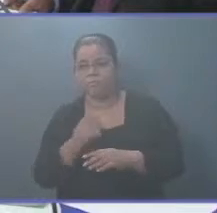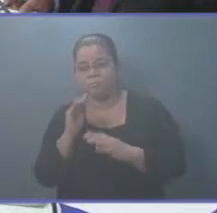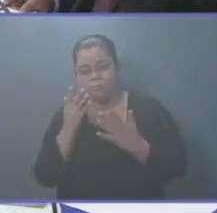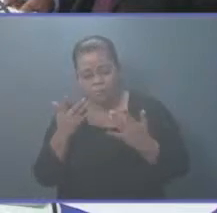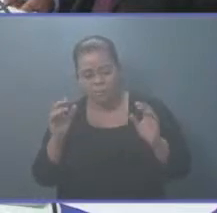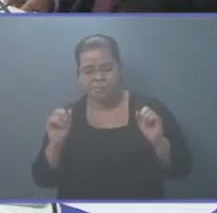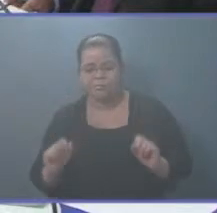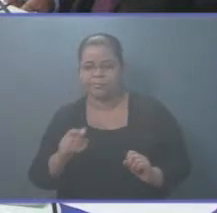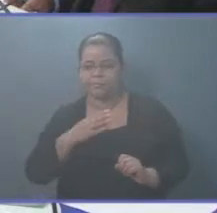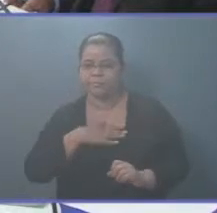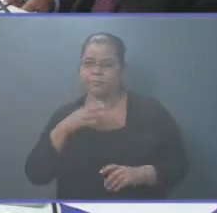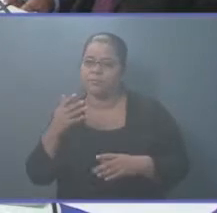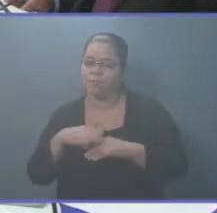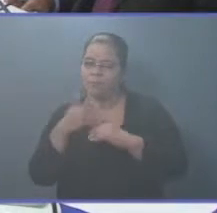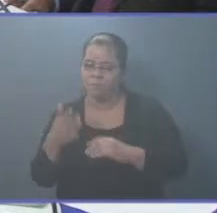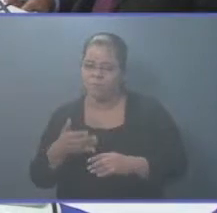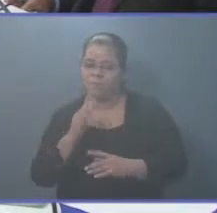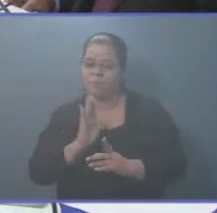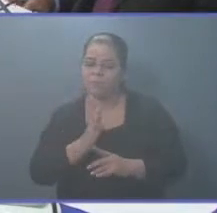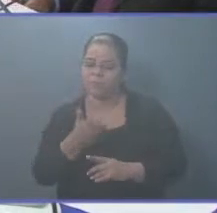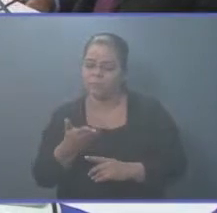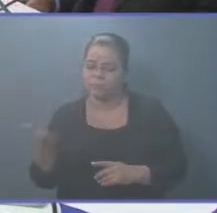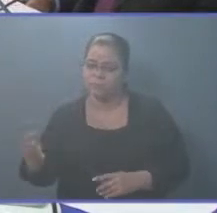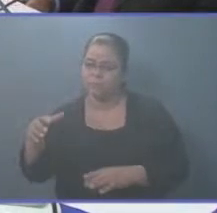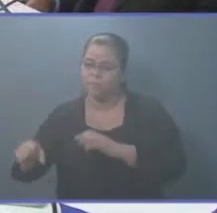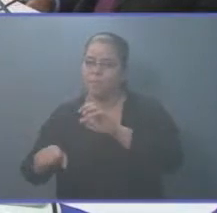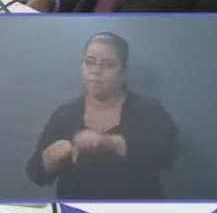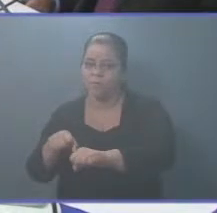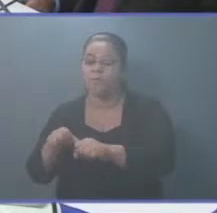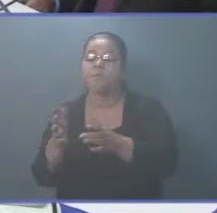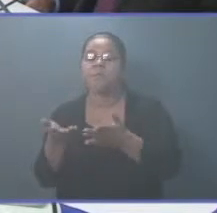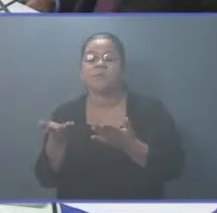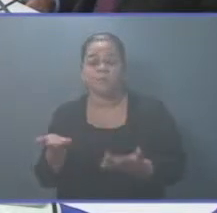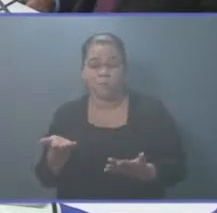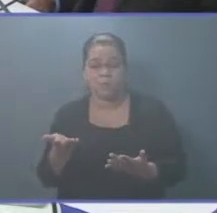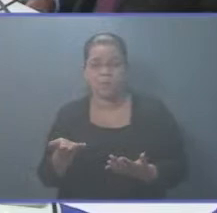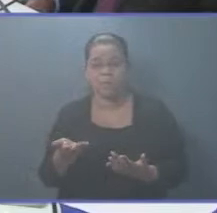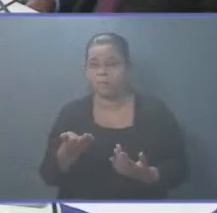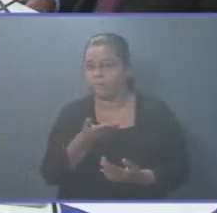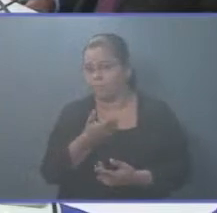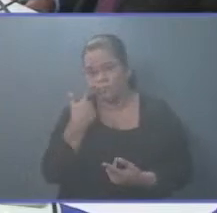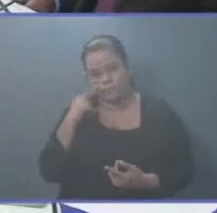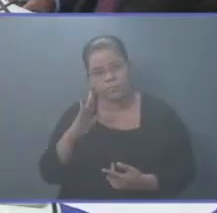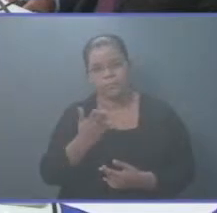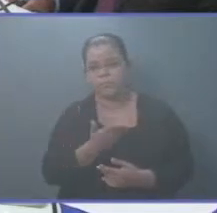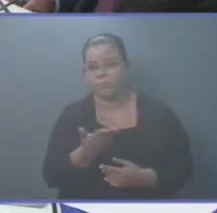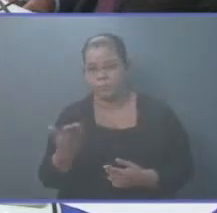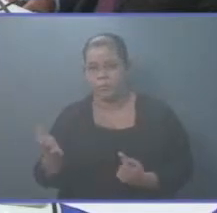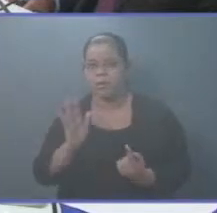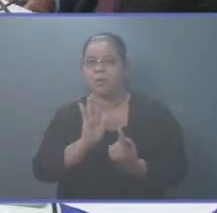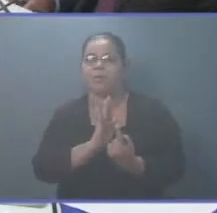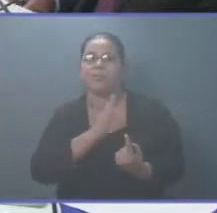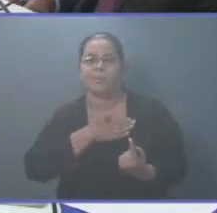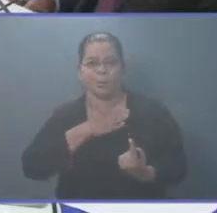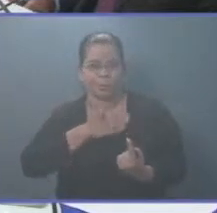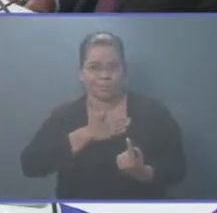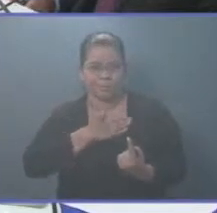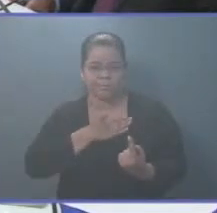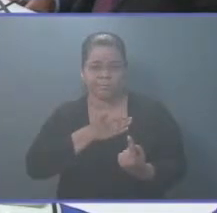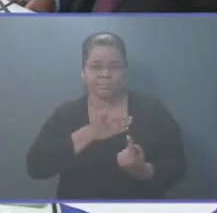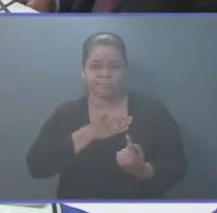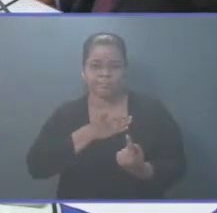proceder a su incautación, ya sea que estos objetos sean propiedad de